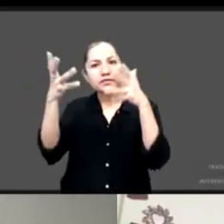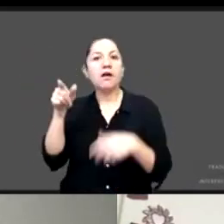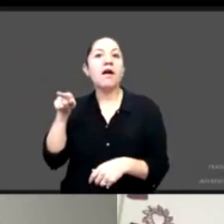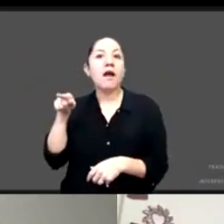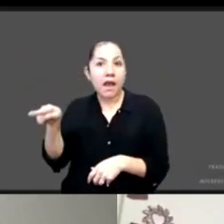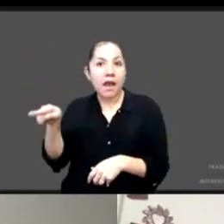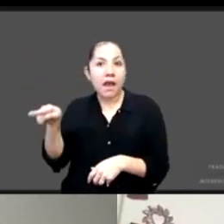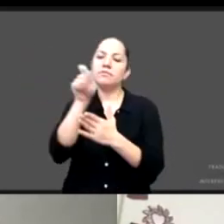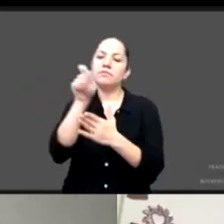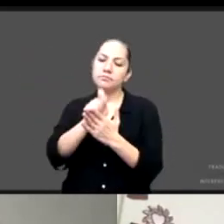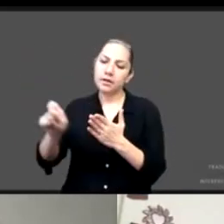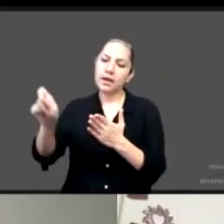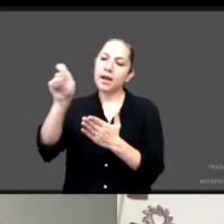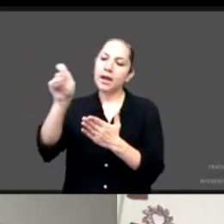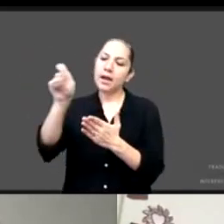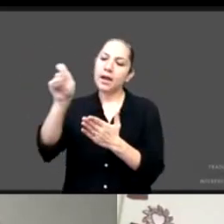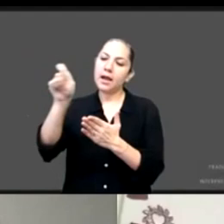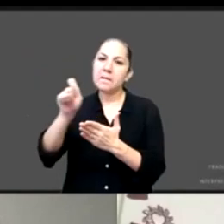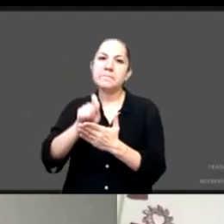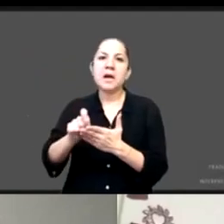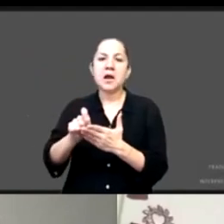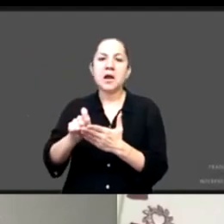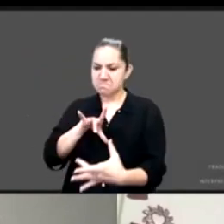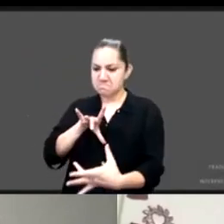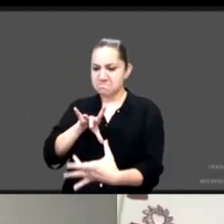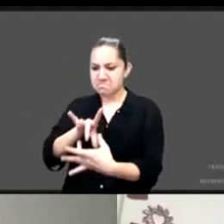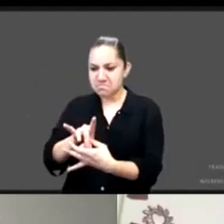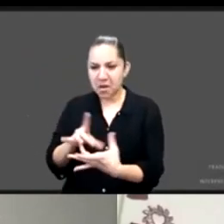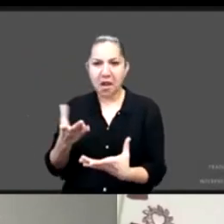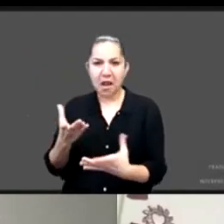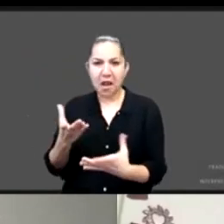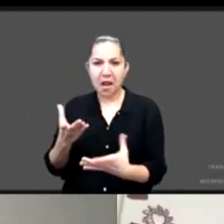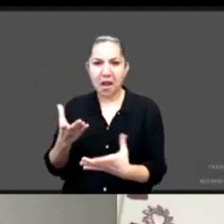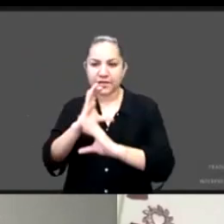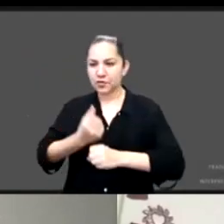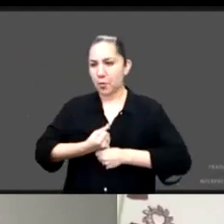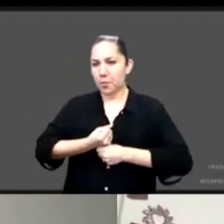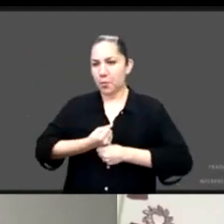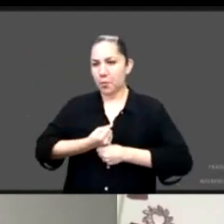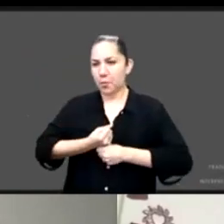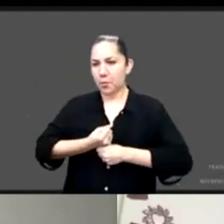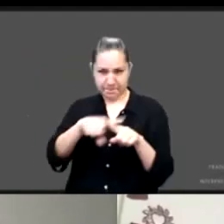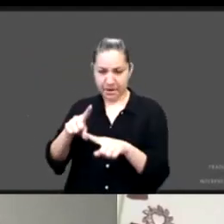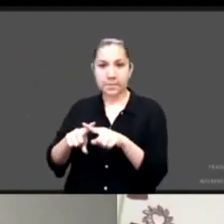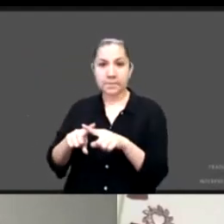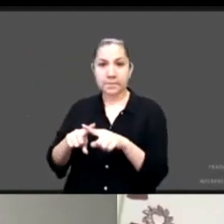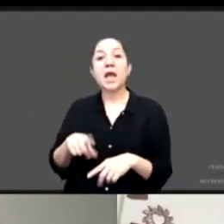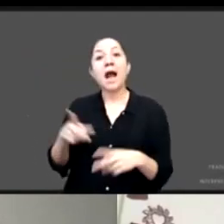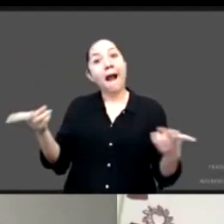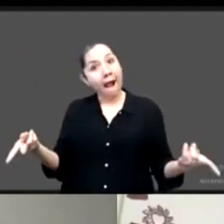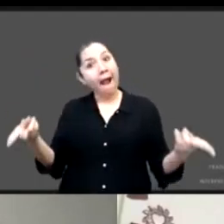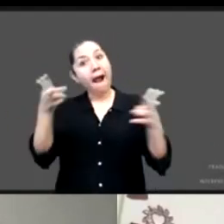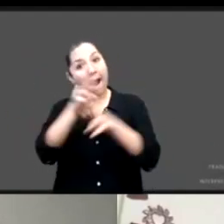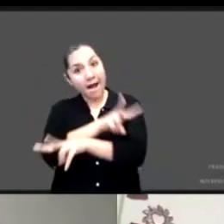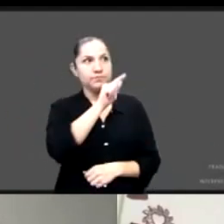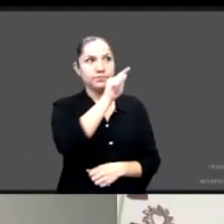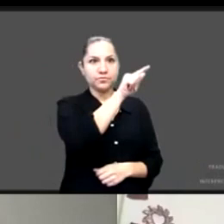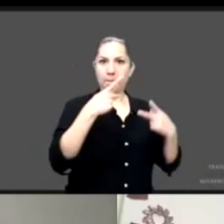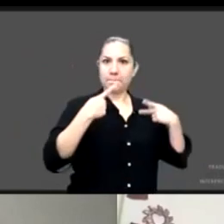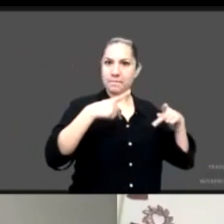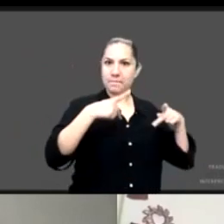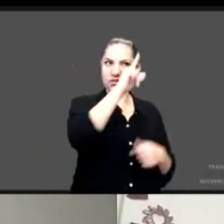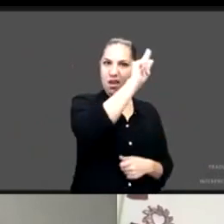con los cantos, con el propio nombre, y fueron ilustradores reconocidos mexicanos los que a partir de